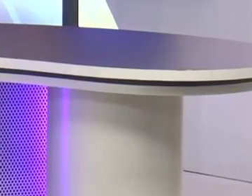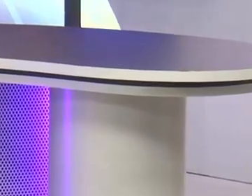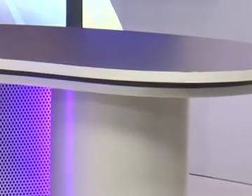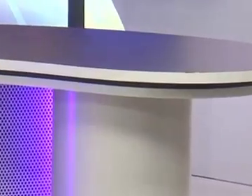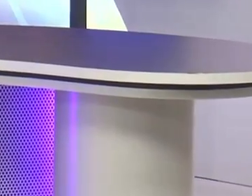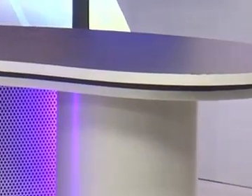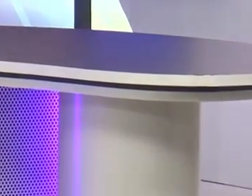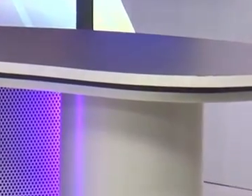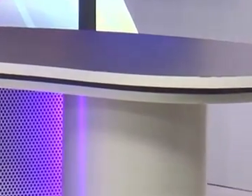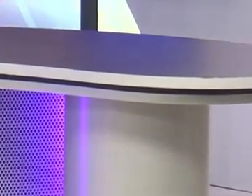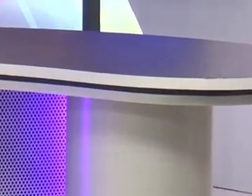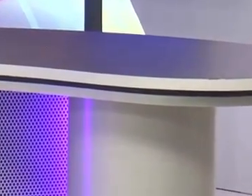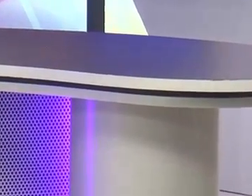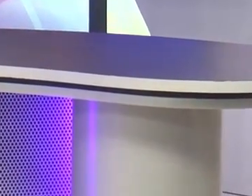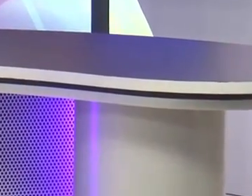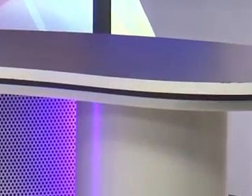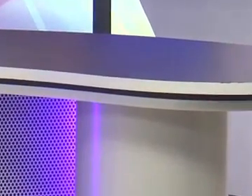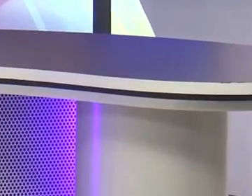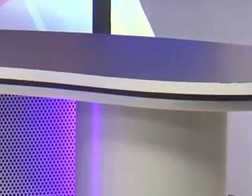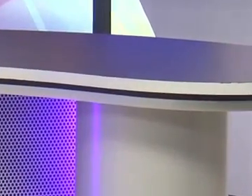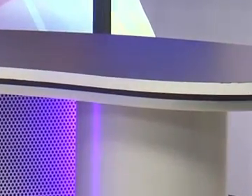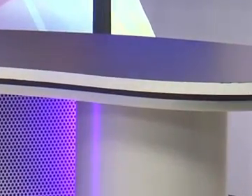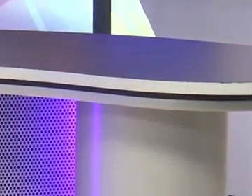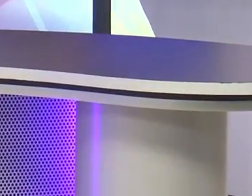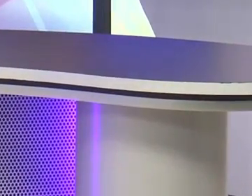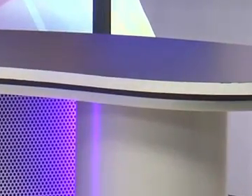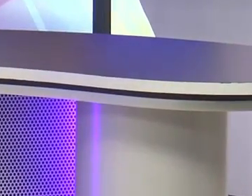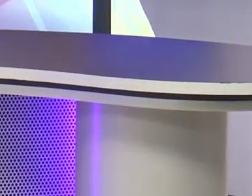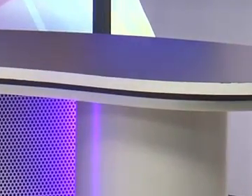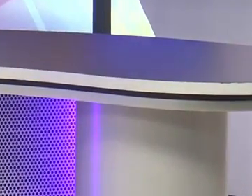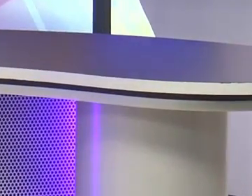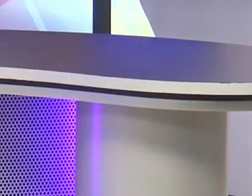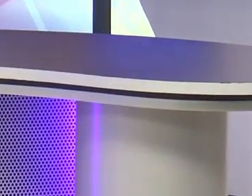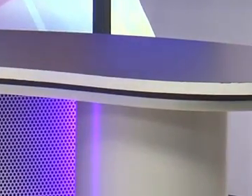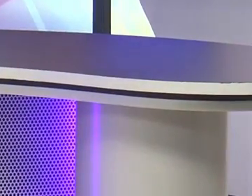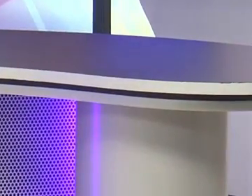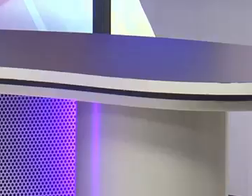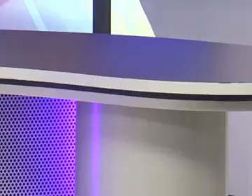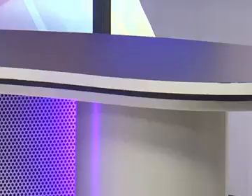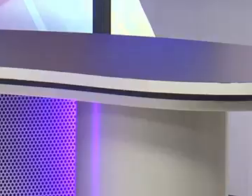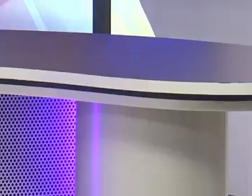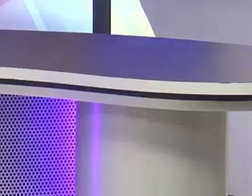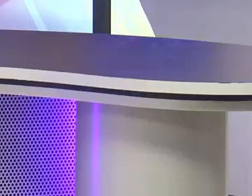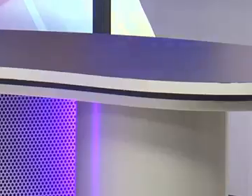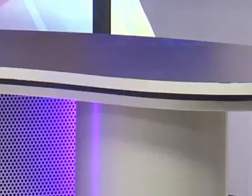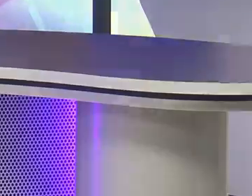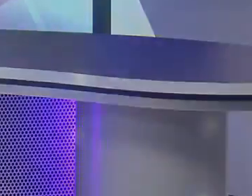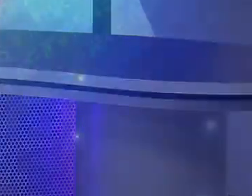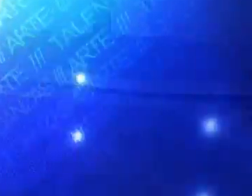Y llega el momento de conocer la buena información de cultura y entretenimiento. Está Juan David Rodas en la mira.